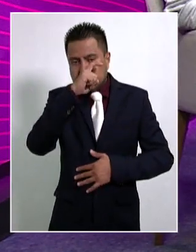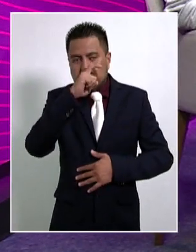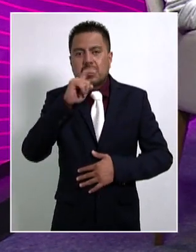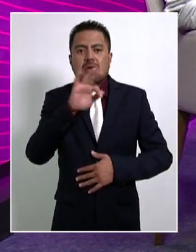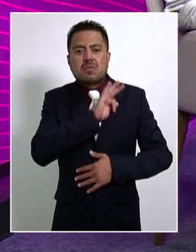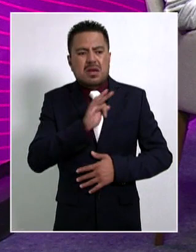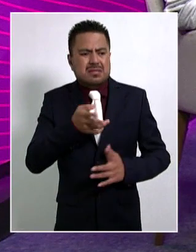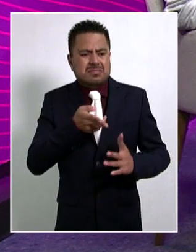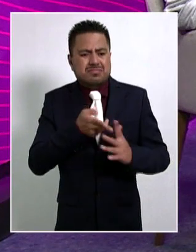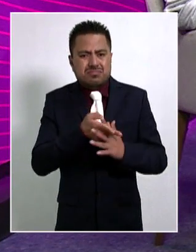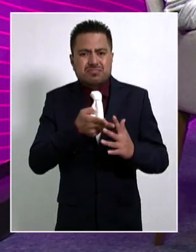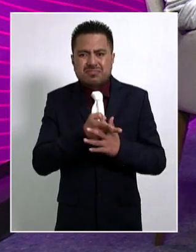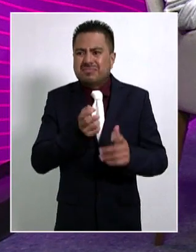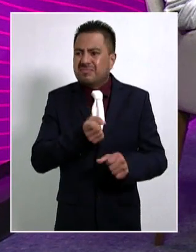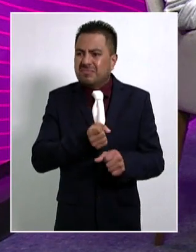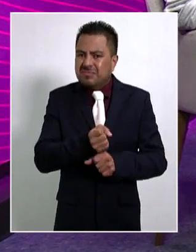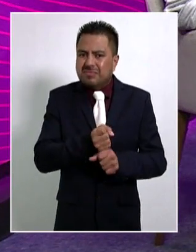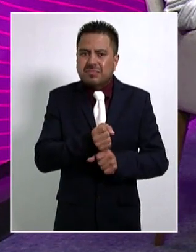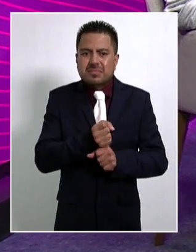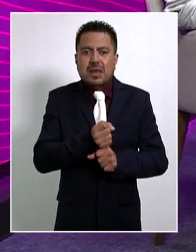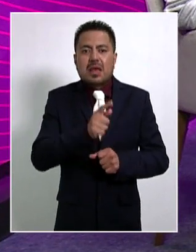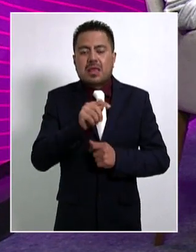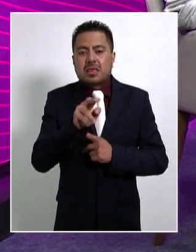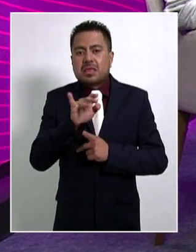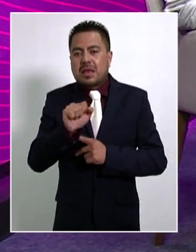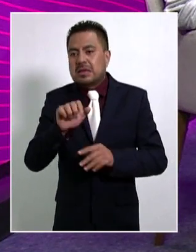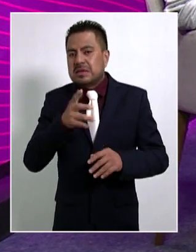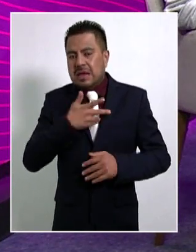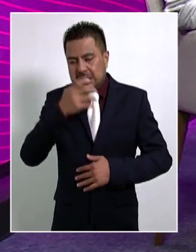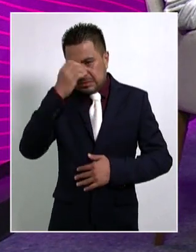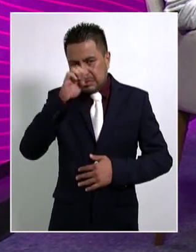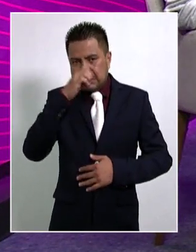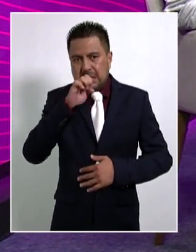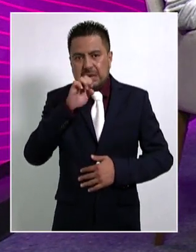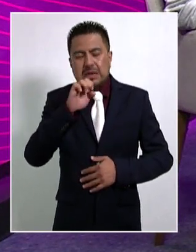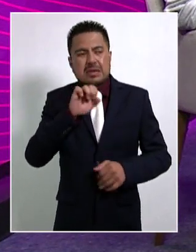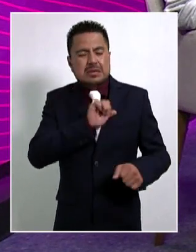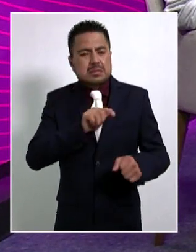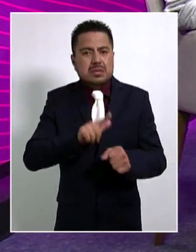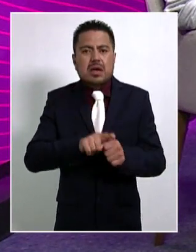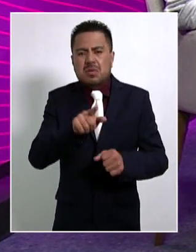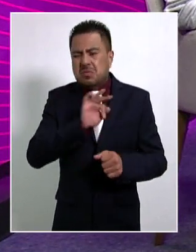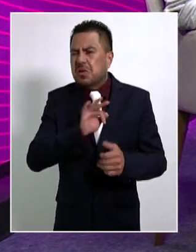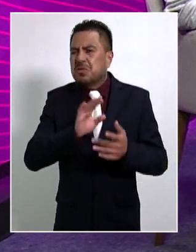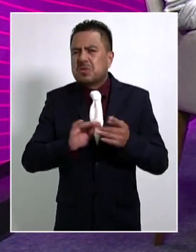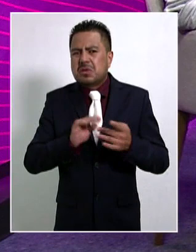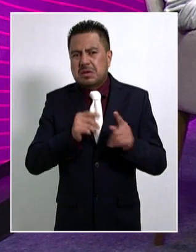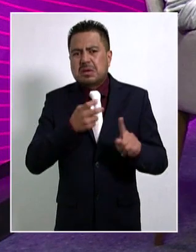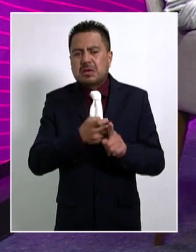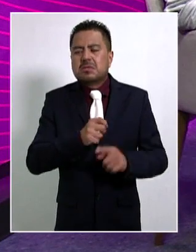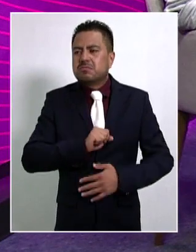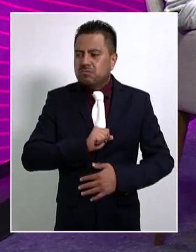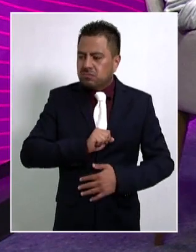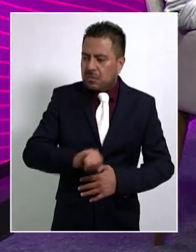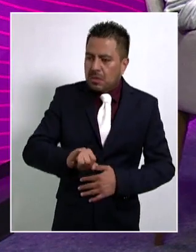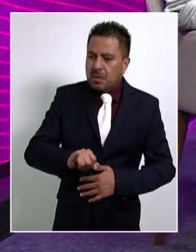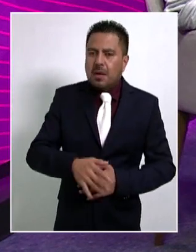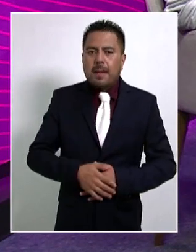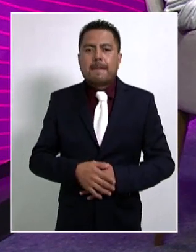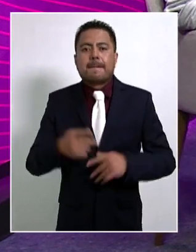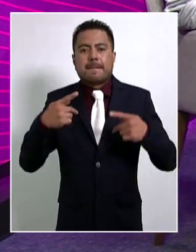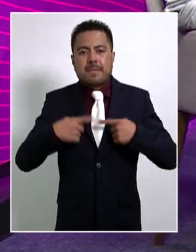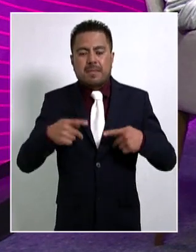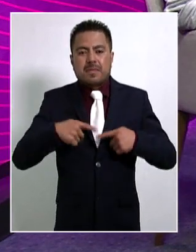ser violento. Las personas trans tienen experiencias muy particulares. ¿Nos puedes contar sobre eso? Sí. Bueno,